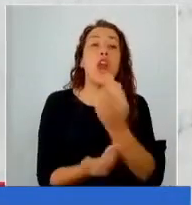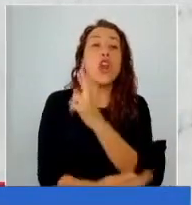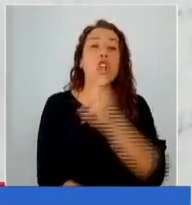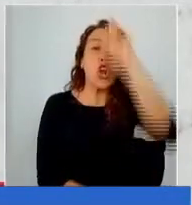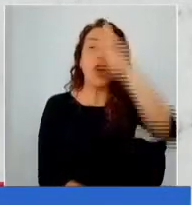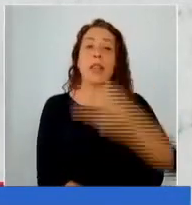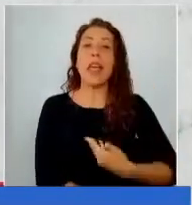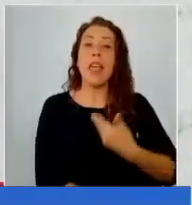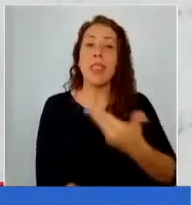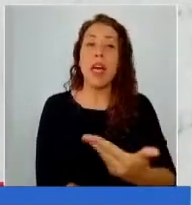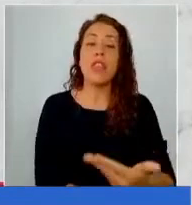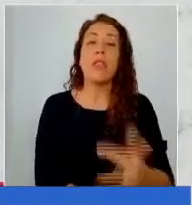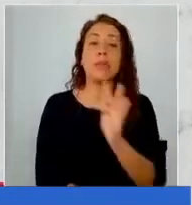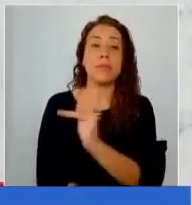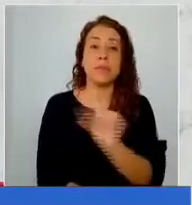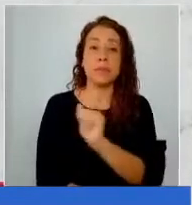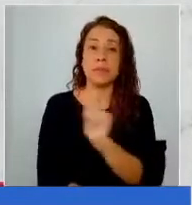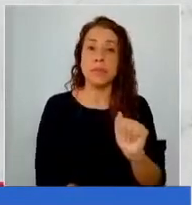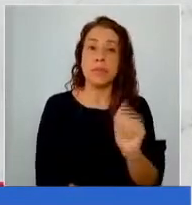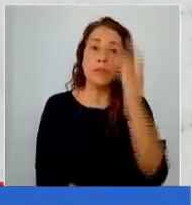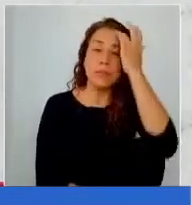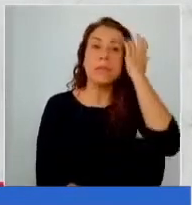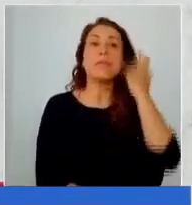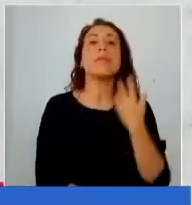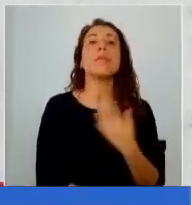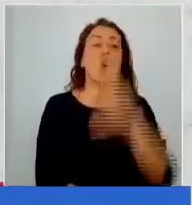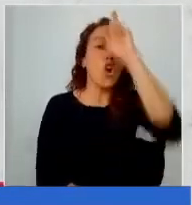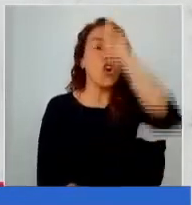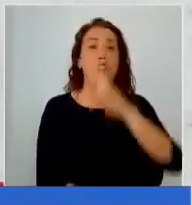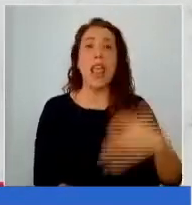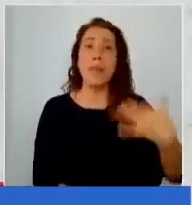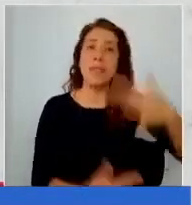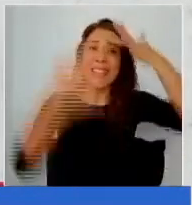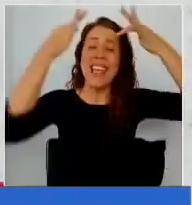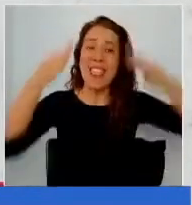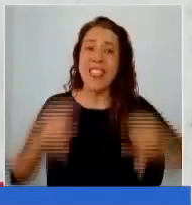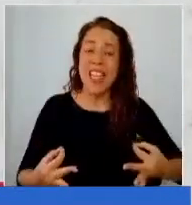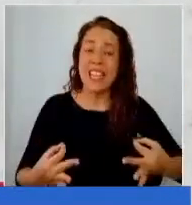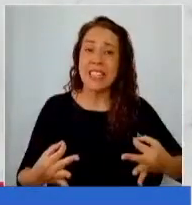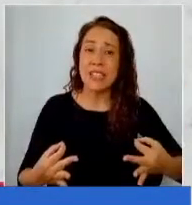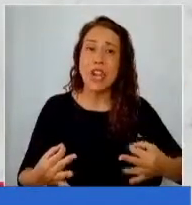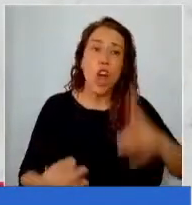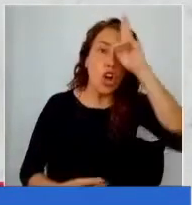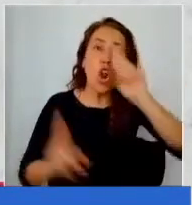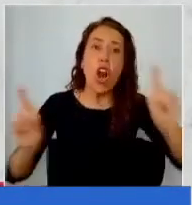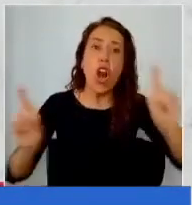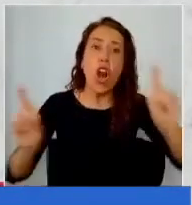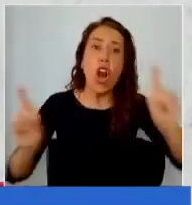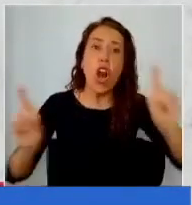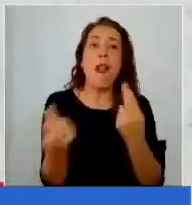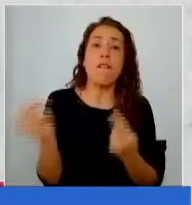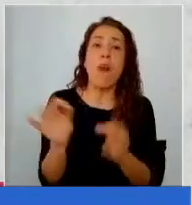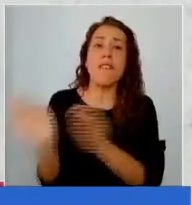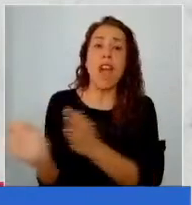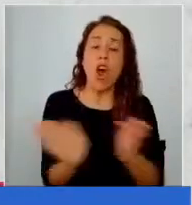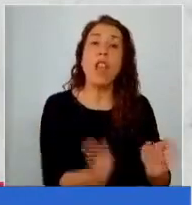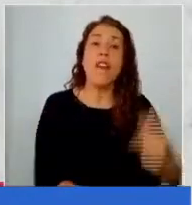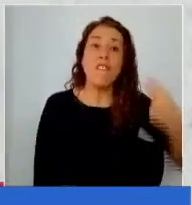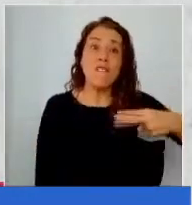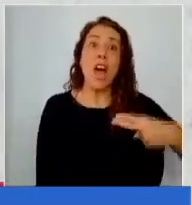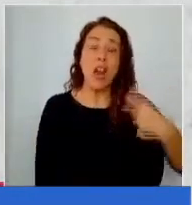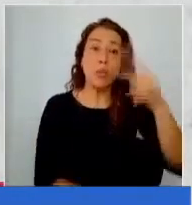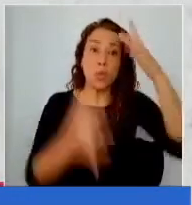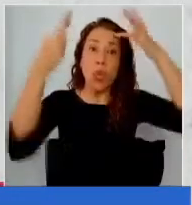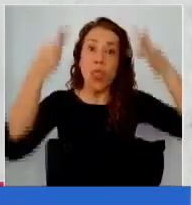las fuerzas armadas un rol decisivo el rol de Recuperar el oro valoramos esta decisión cuando